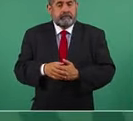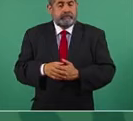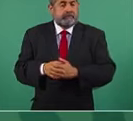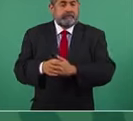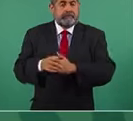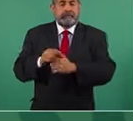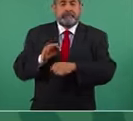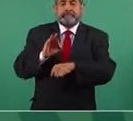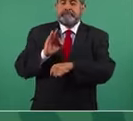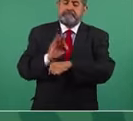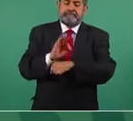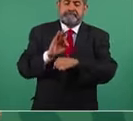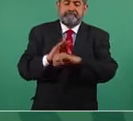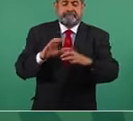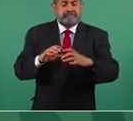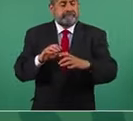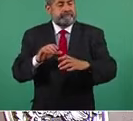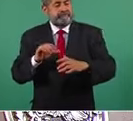a